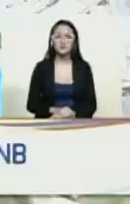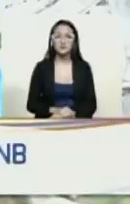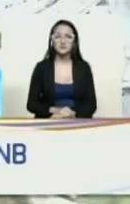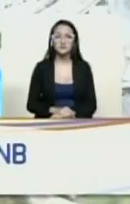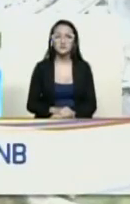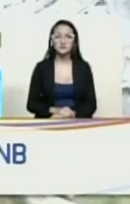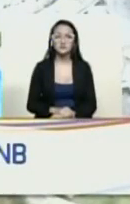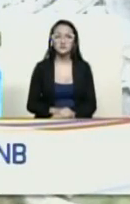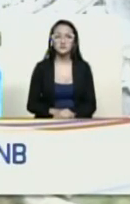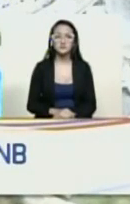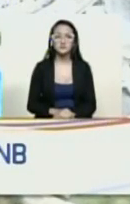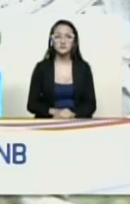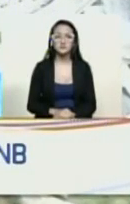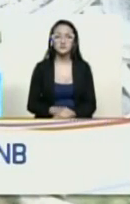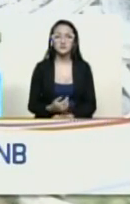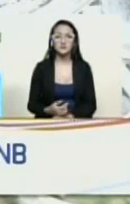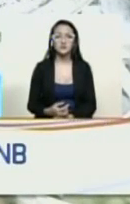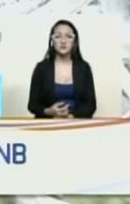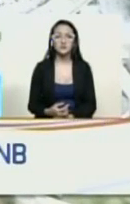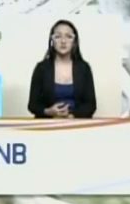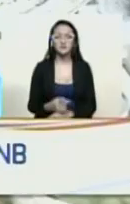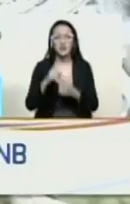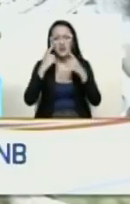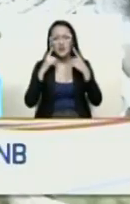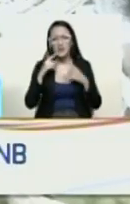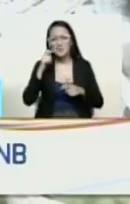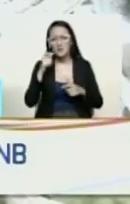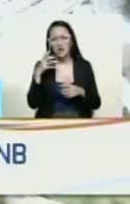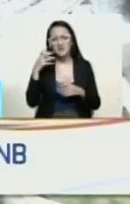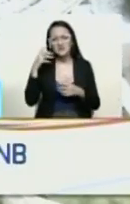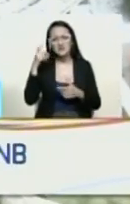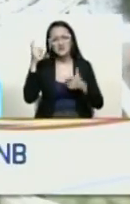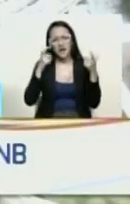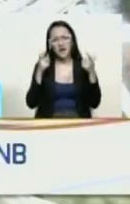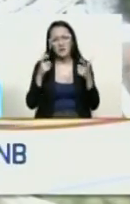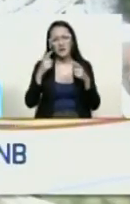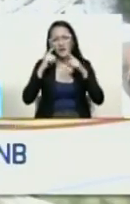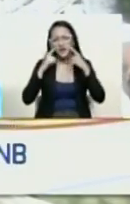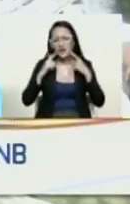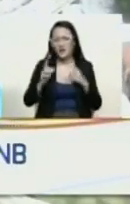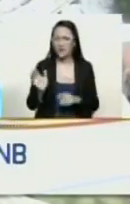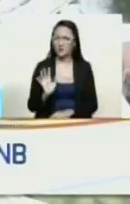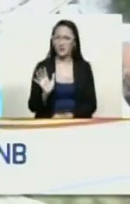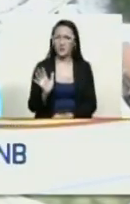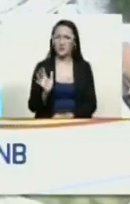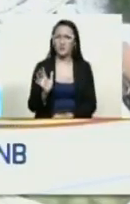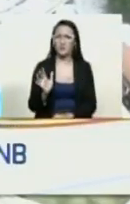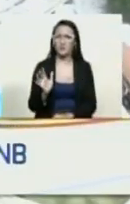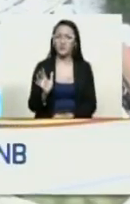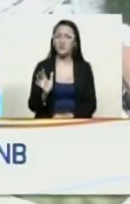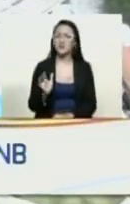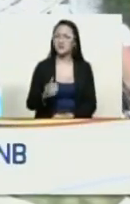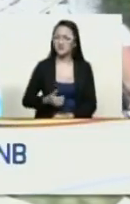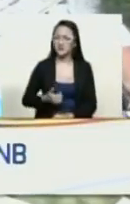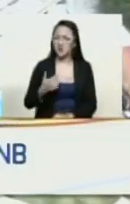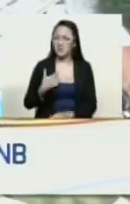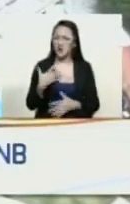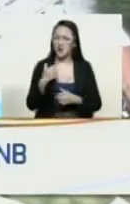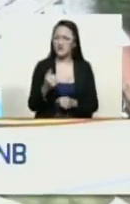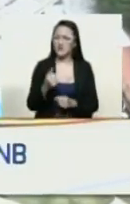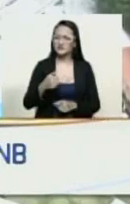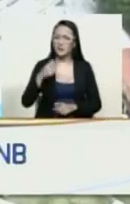Yo no creo en el lagrimeo por Chávez. Los que se lagrimean. No, yo creo en los que luchan por sus